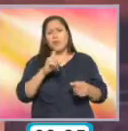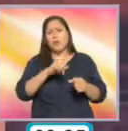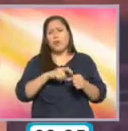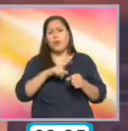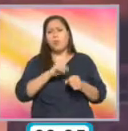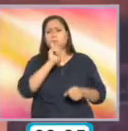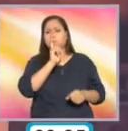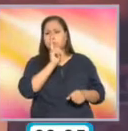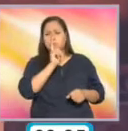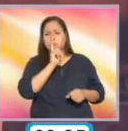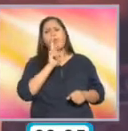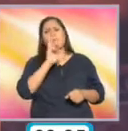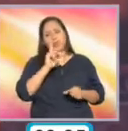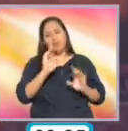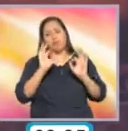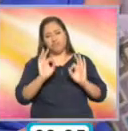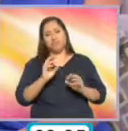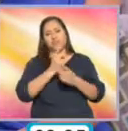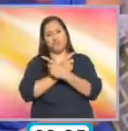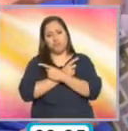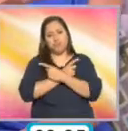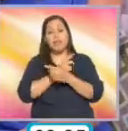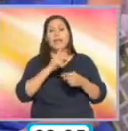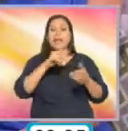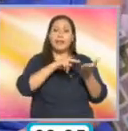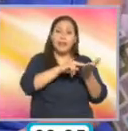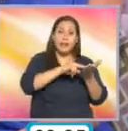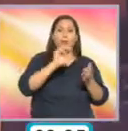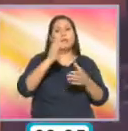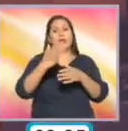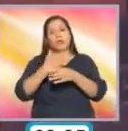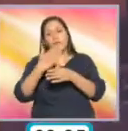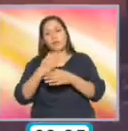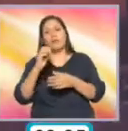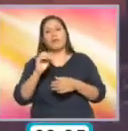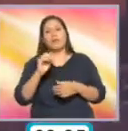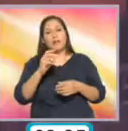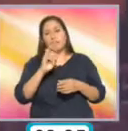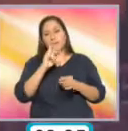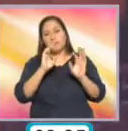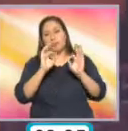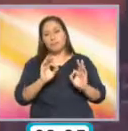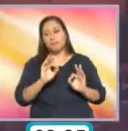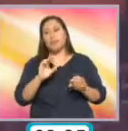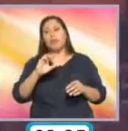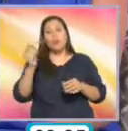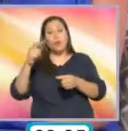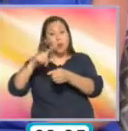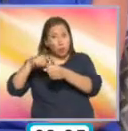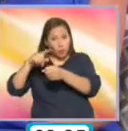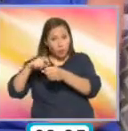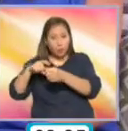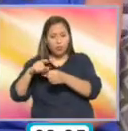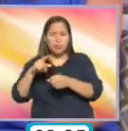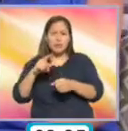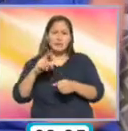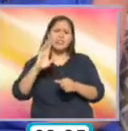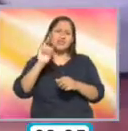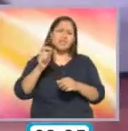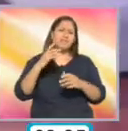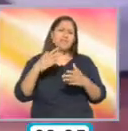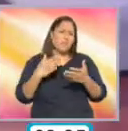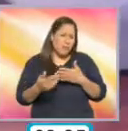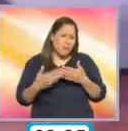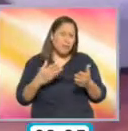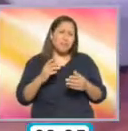color hay, más formal, lo cual quiere decir que negro café es lo más formal y entre más color se considera mucho más creativo, quiere decir no es